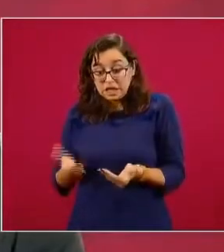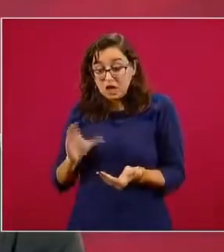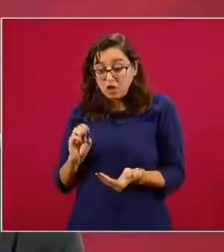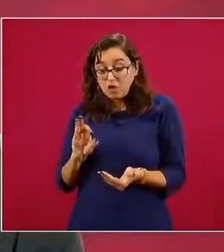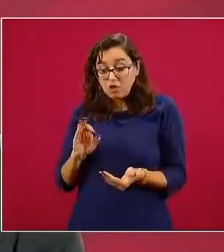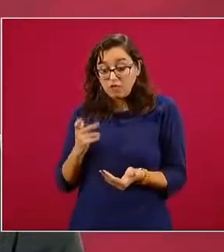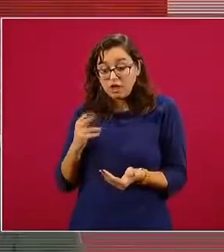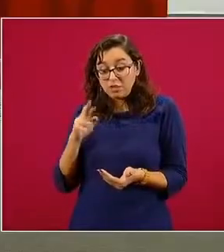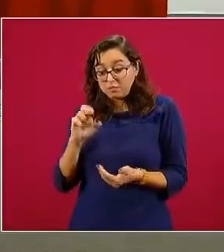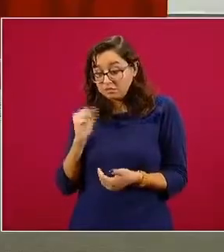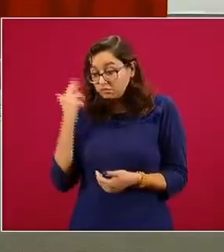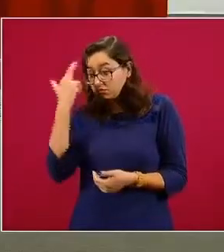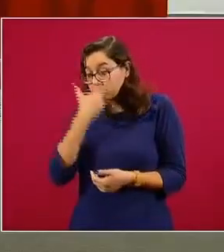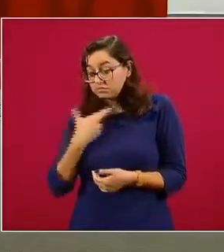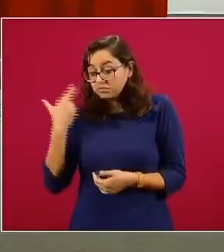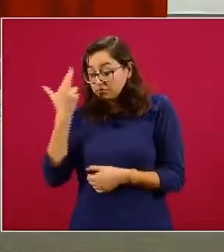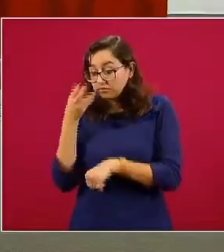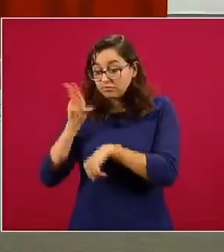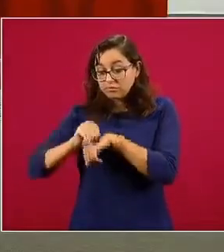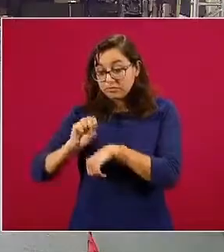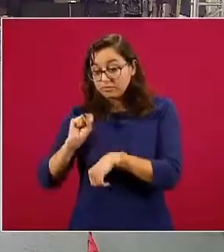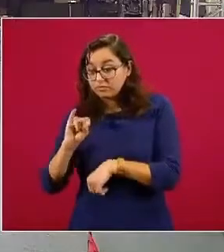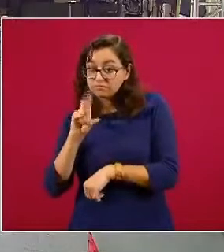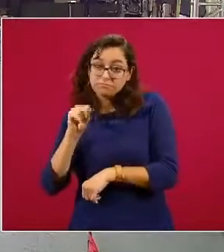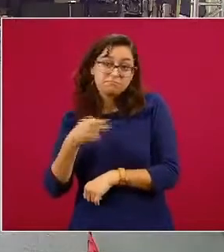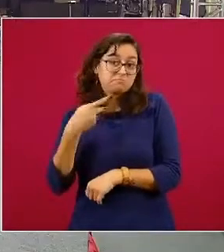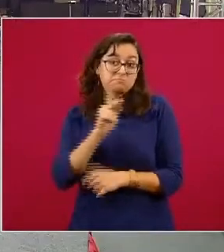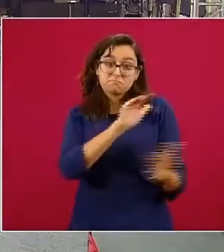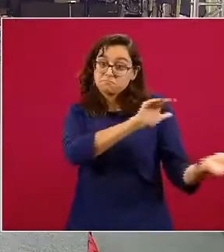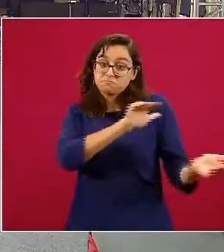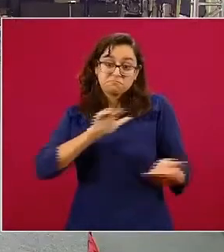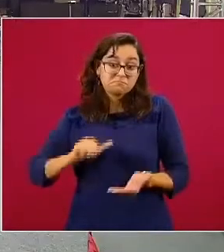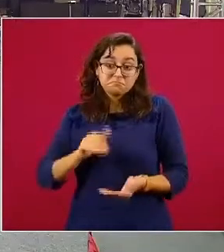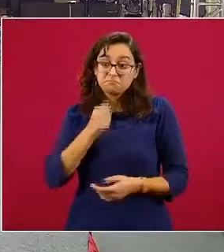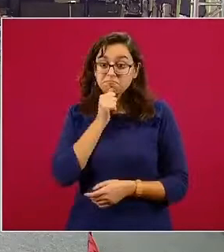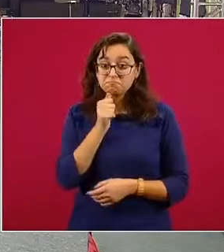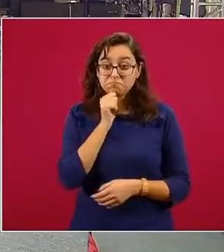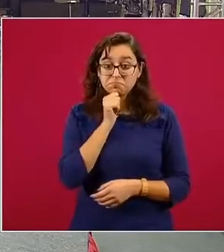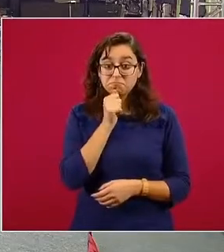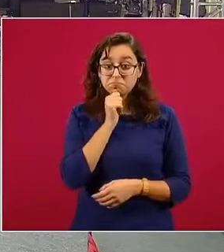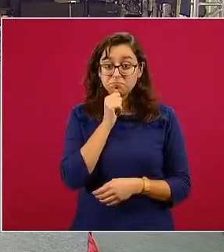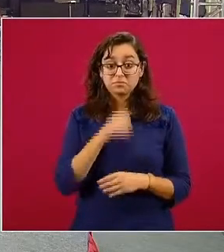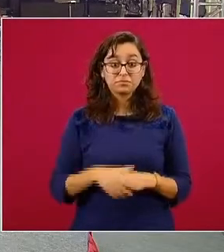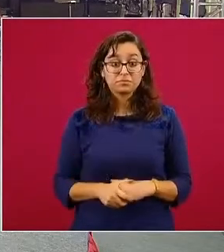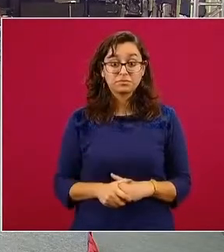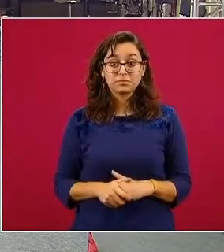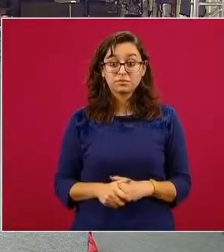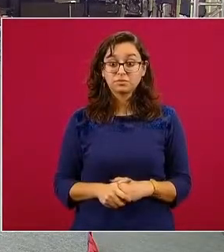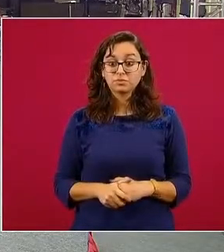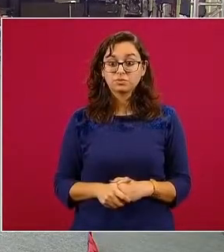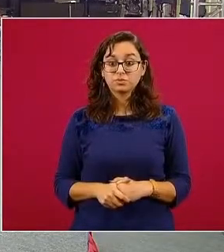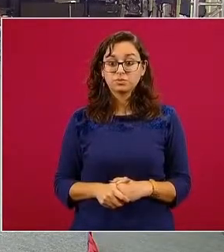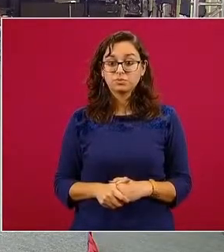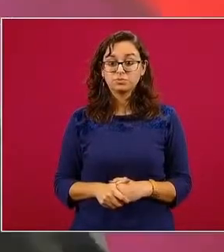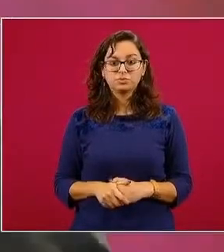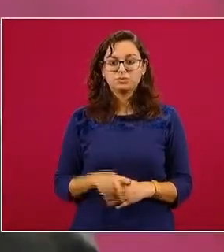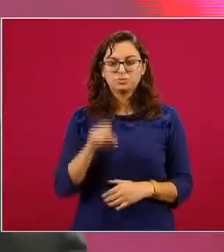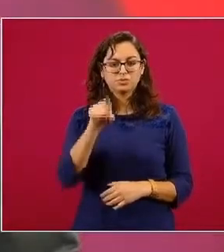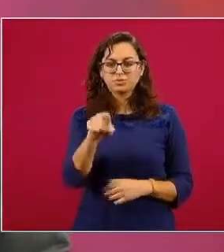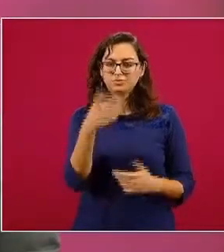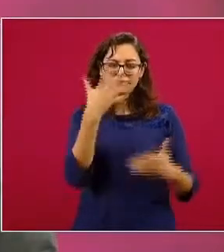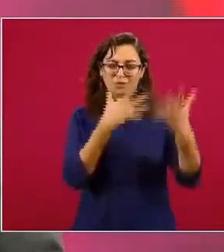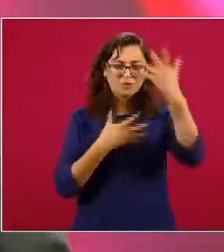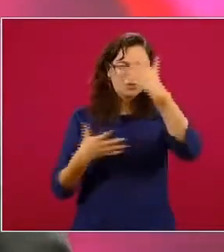analizados y en su momento liberados. Entonces no contaba con No, me parece que está confundiendo dos